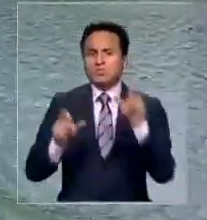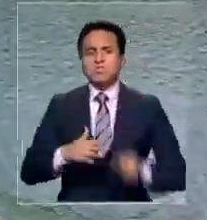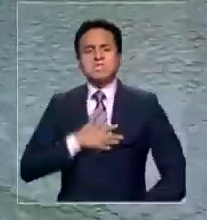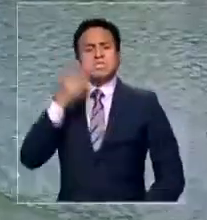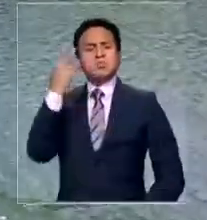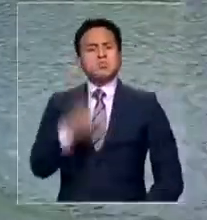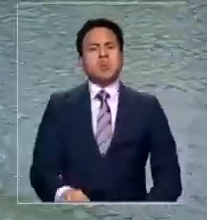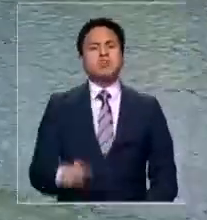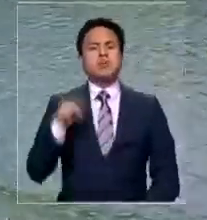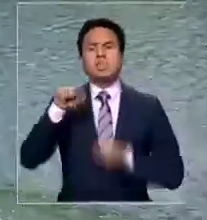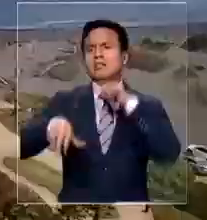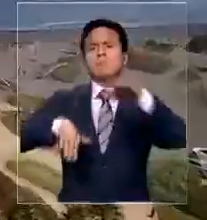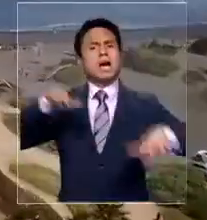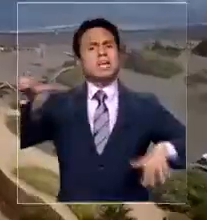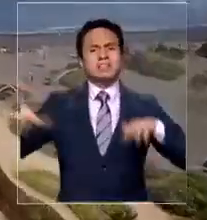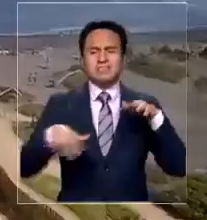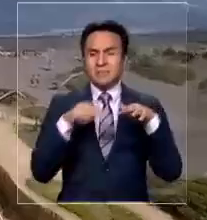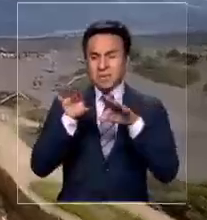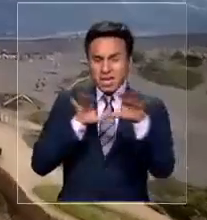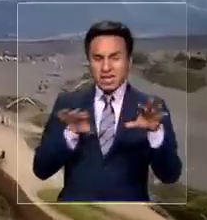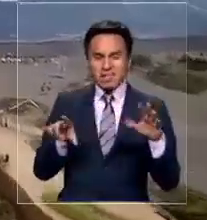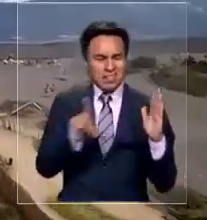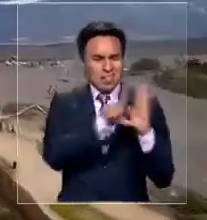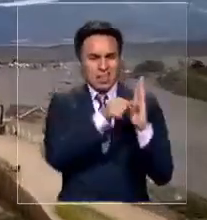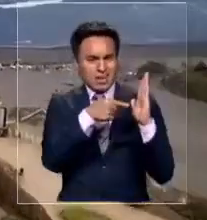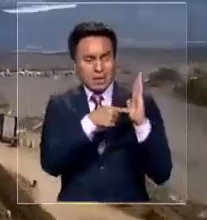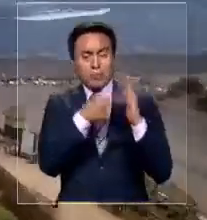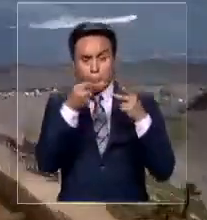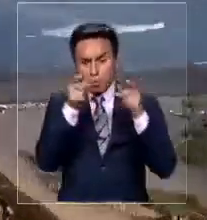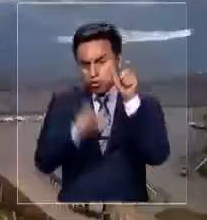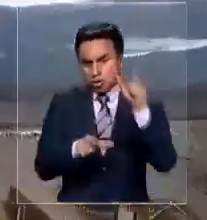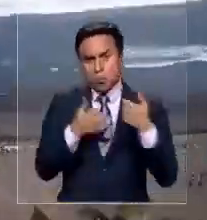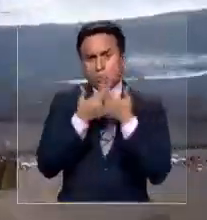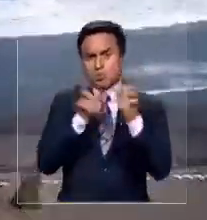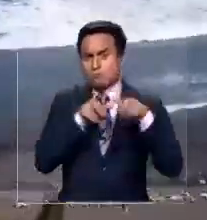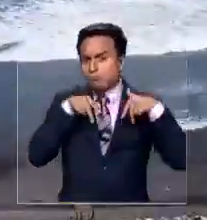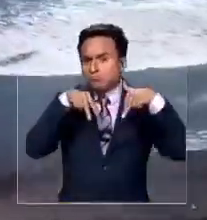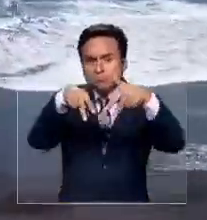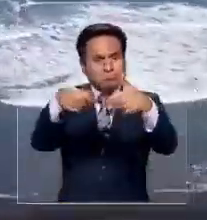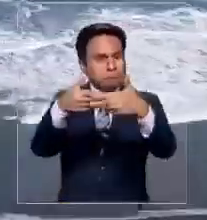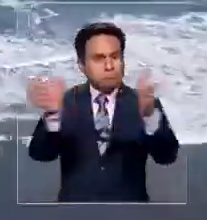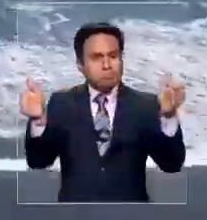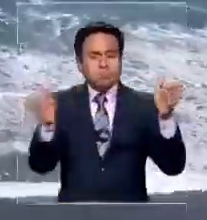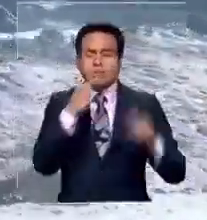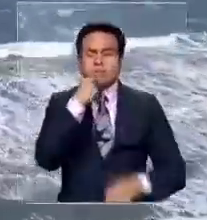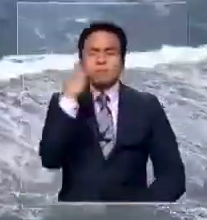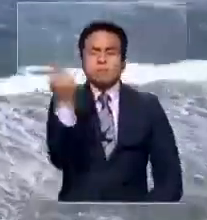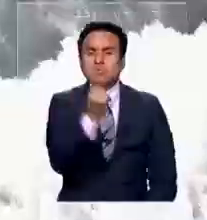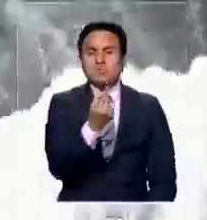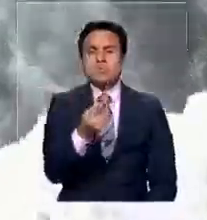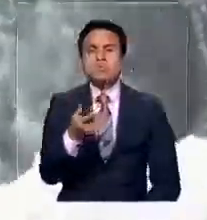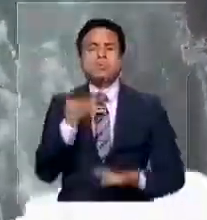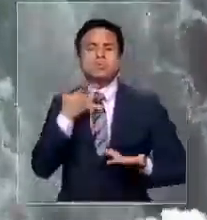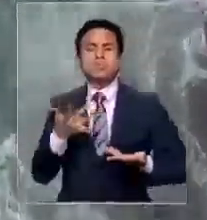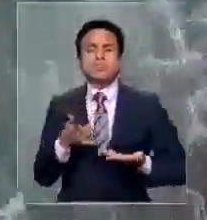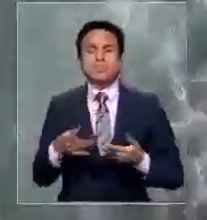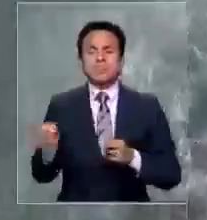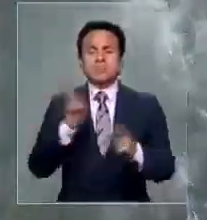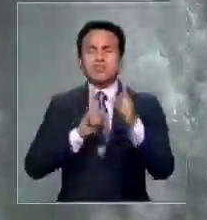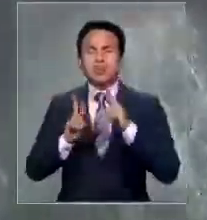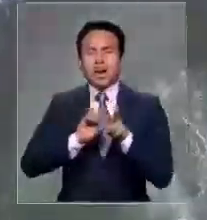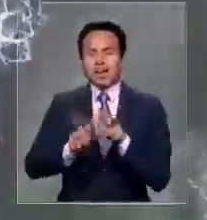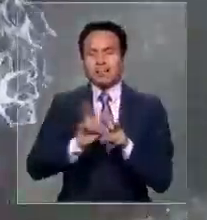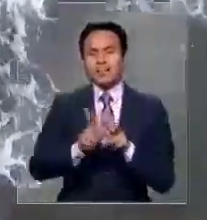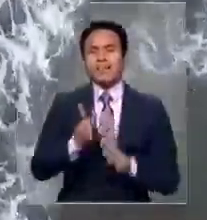sienten dueños de las playas un bien que por ley puede ser usado por cualquier persona la pregunta es qué reacción tendrá el